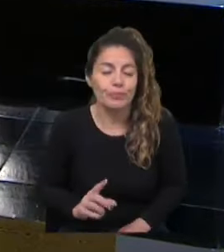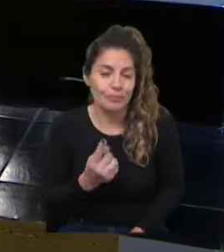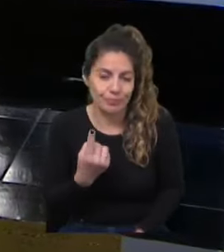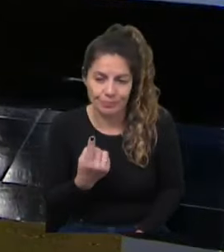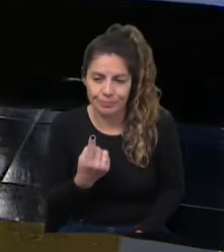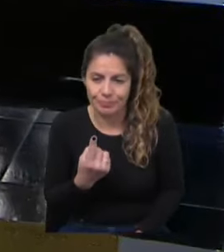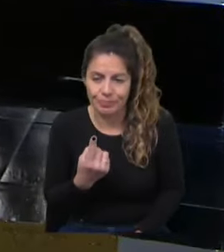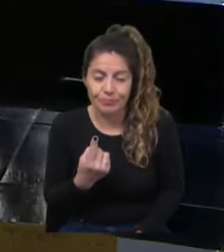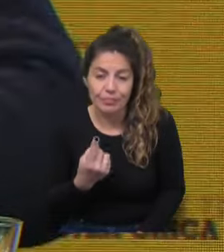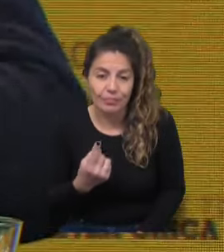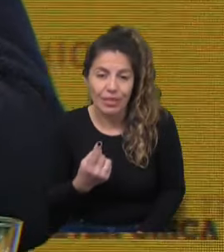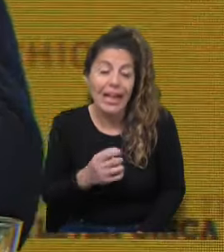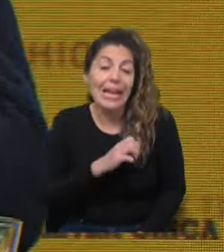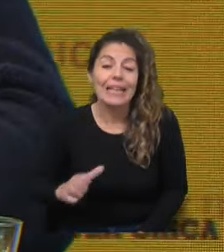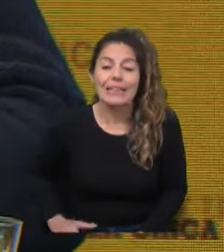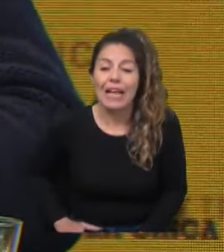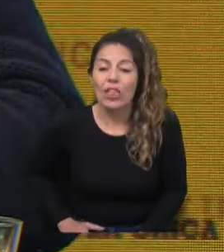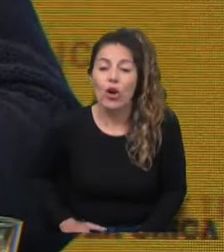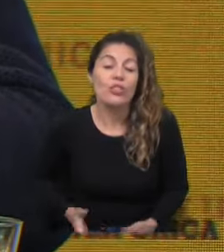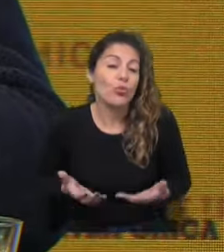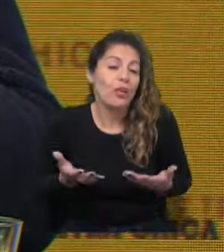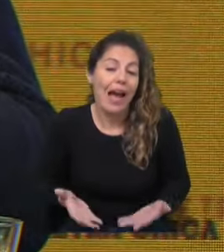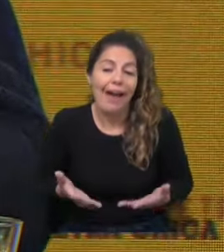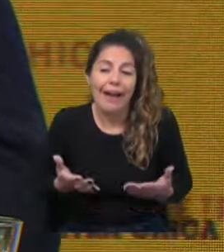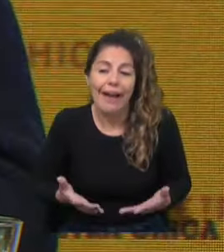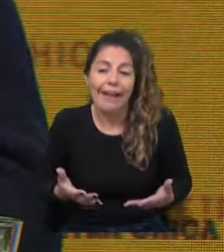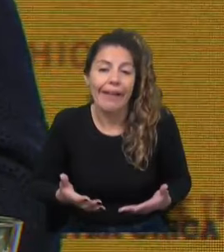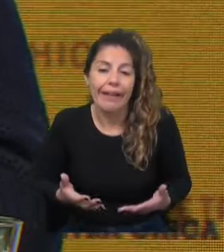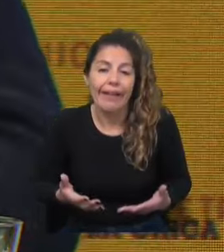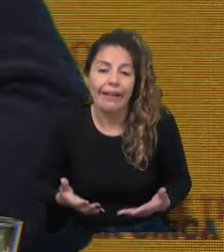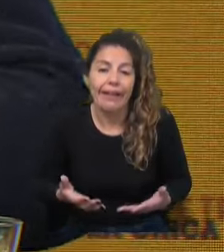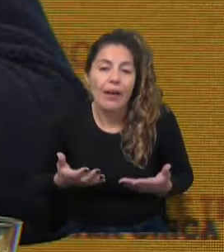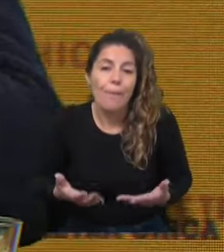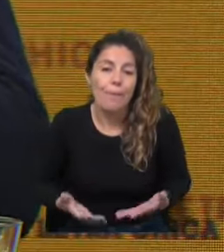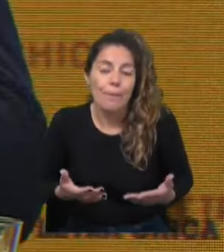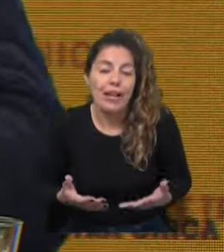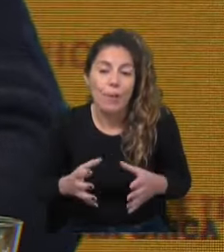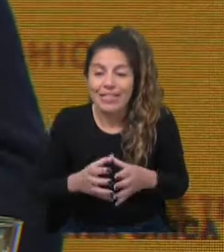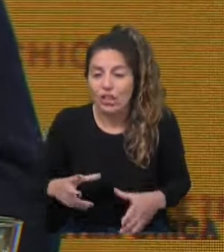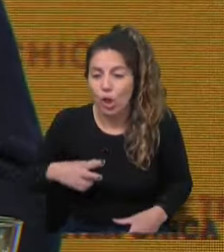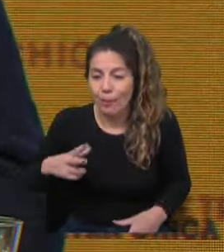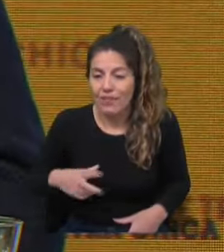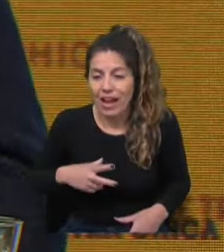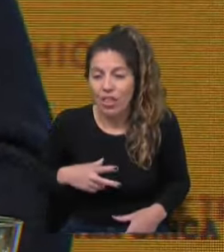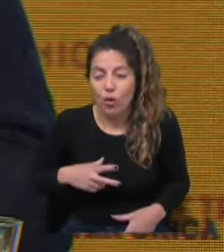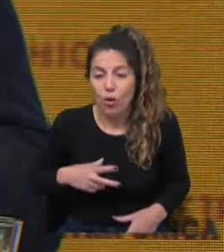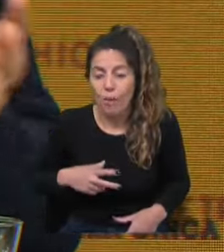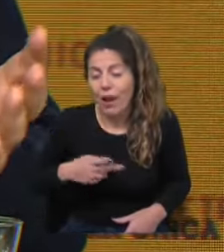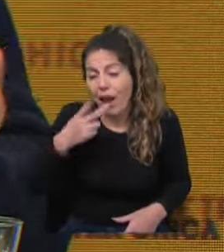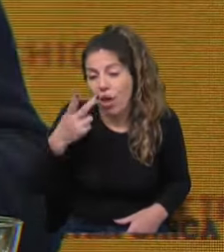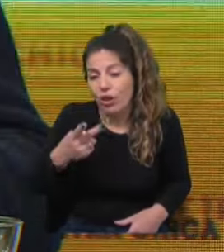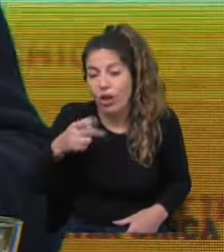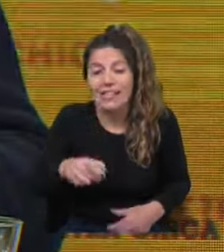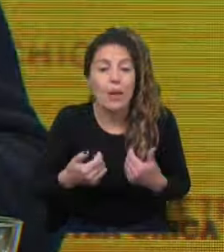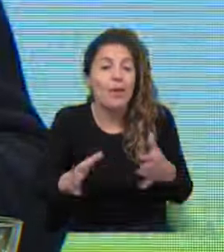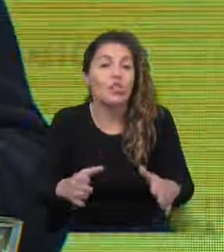principales, ¿verdad? El Estado es una carga, un lastre para el sector privado, para los Maya Oro. Así arrancó